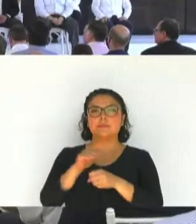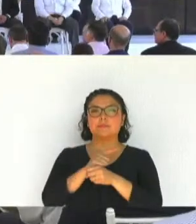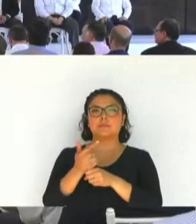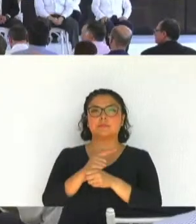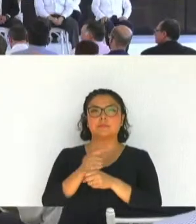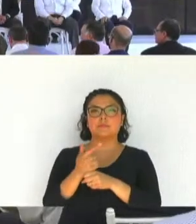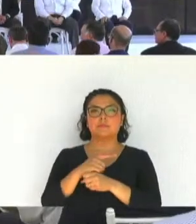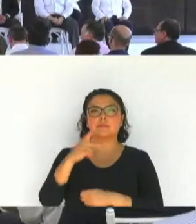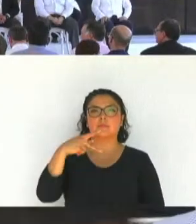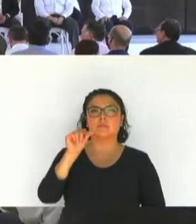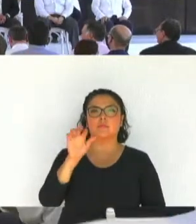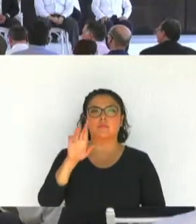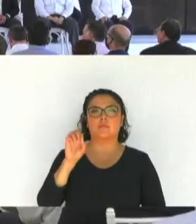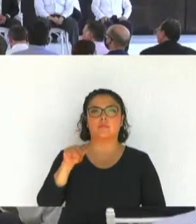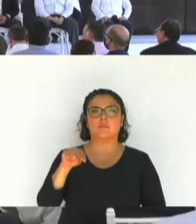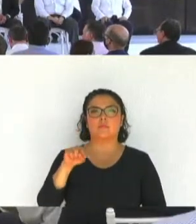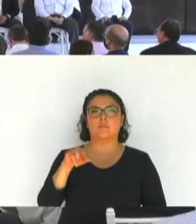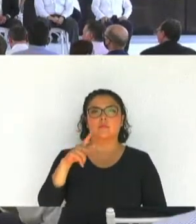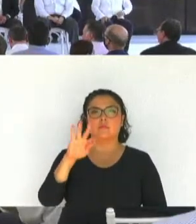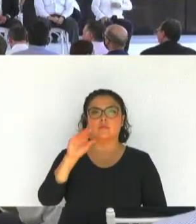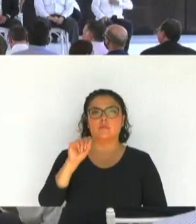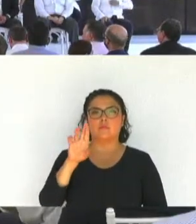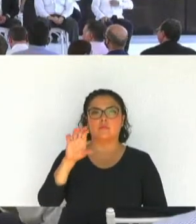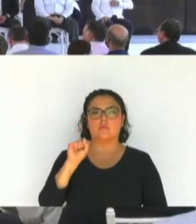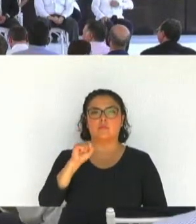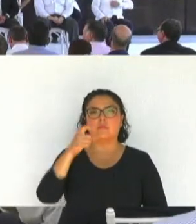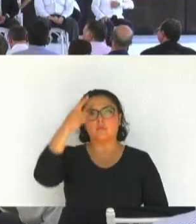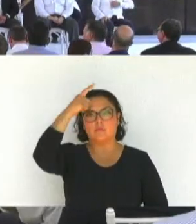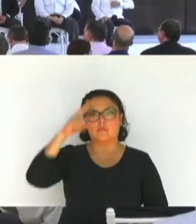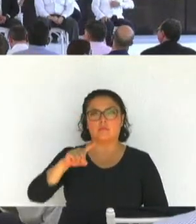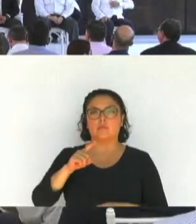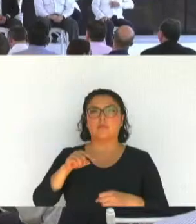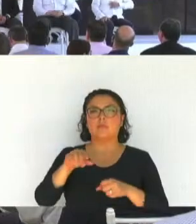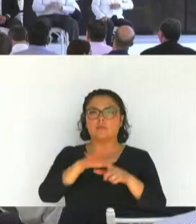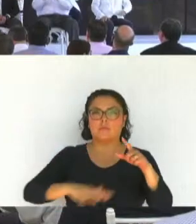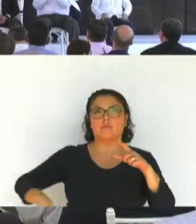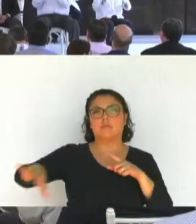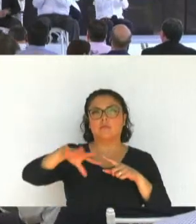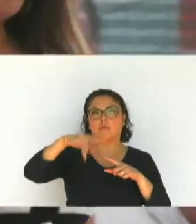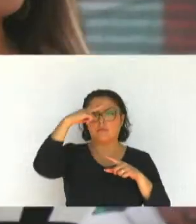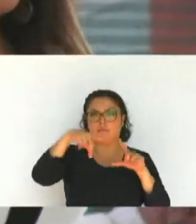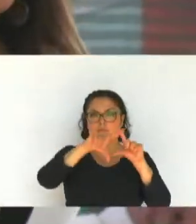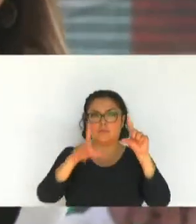Licenciada Karen Flores Arredondo, Directora General de la Cámara Minera de México.